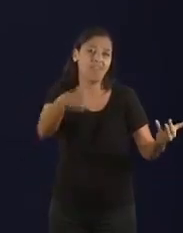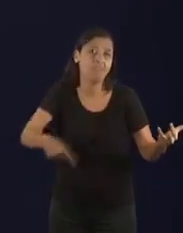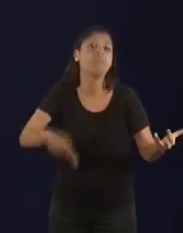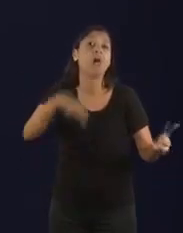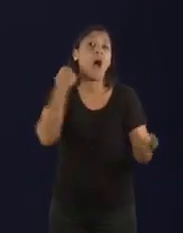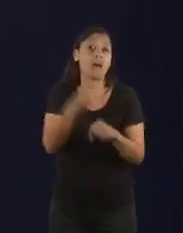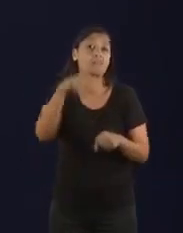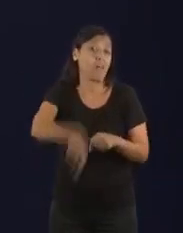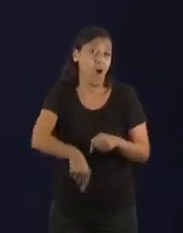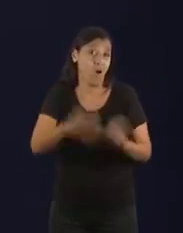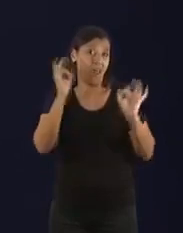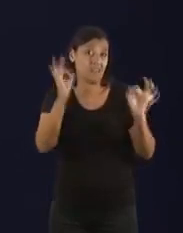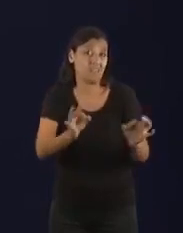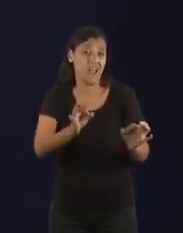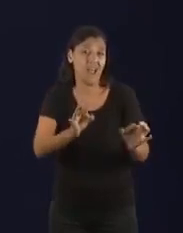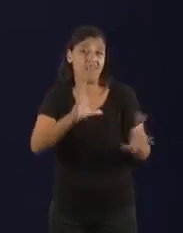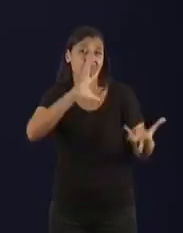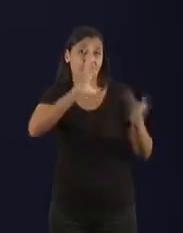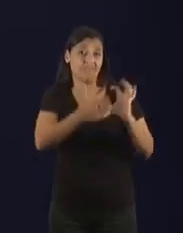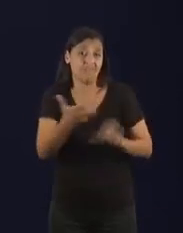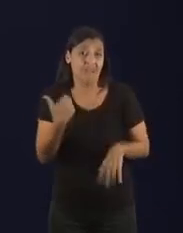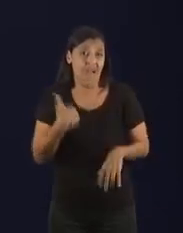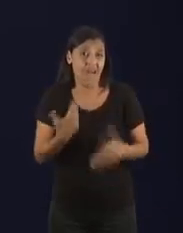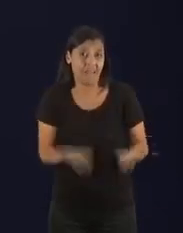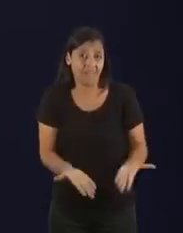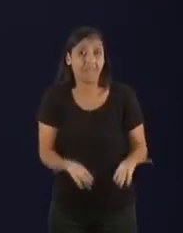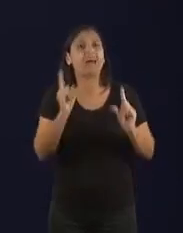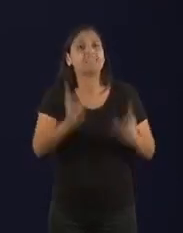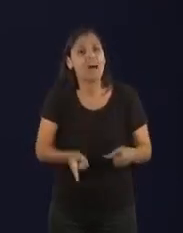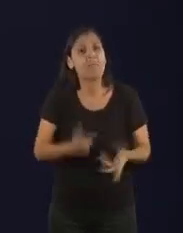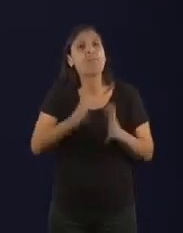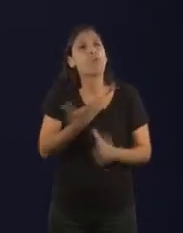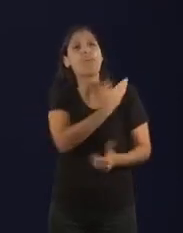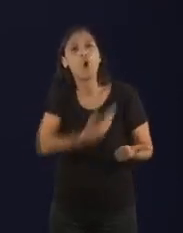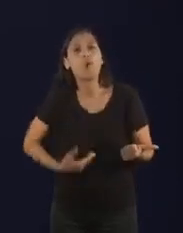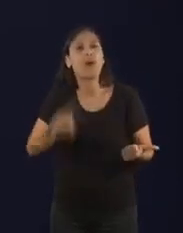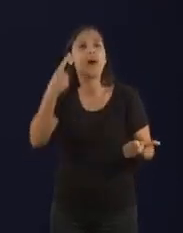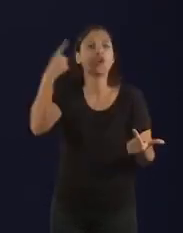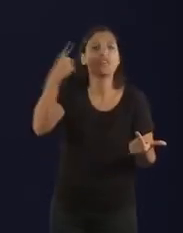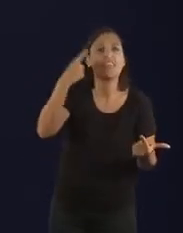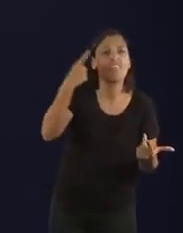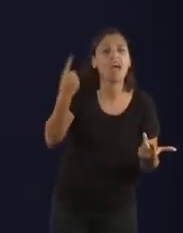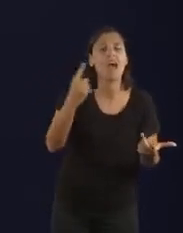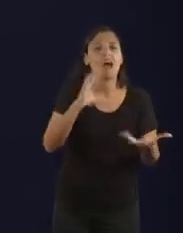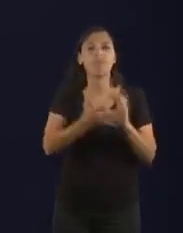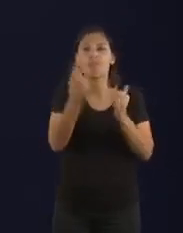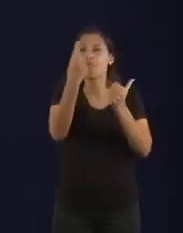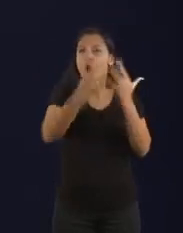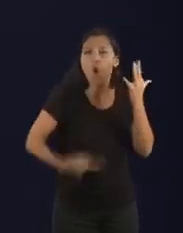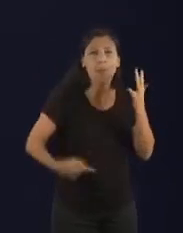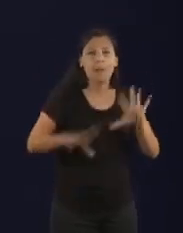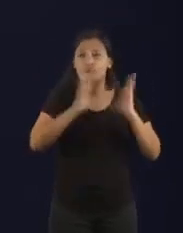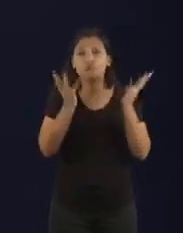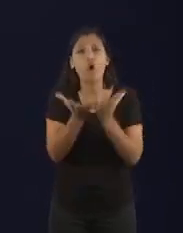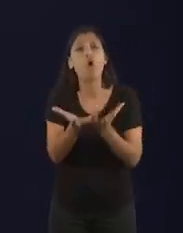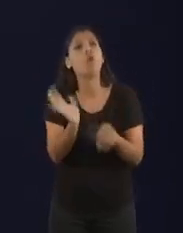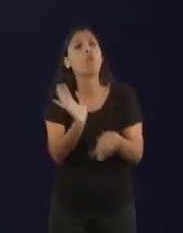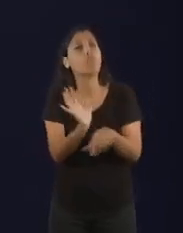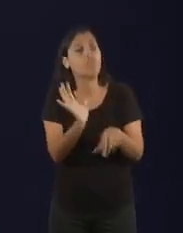país decadente con ideas que han sido han sido